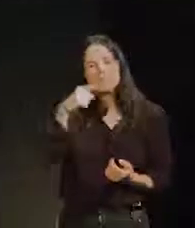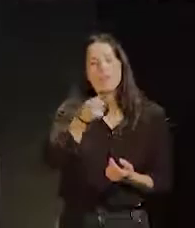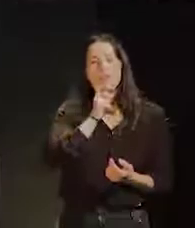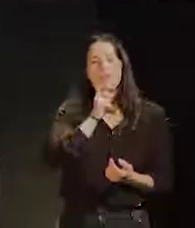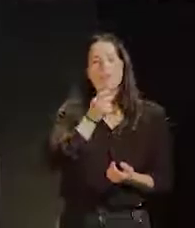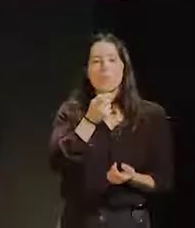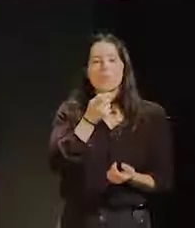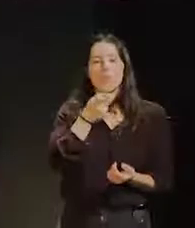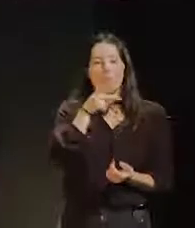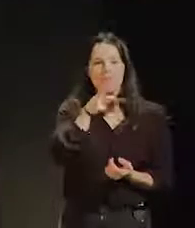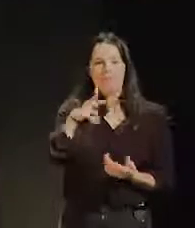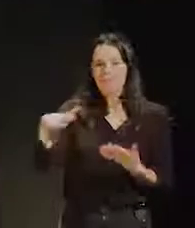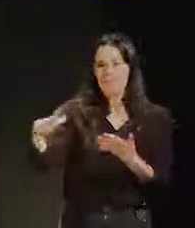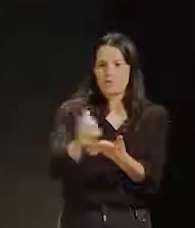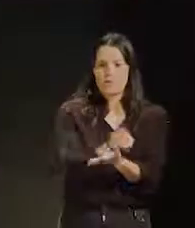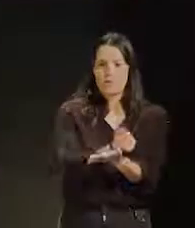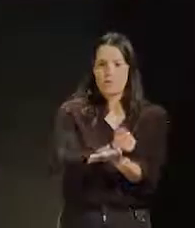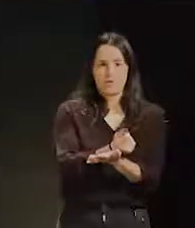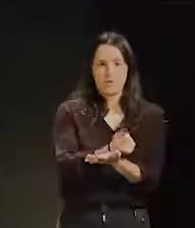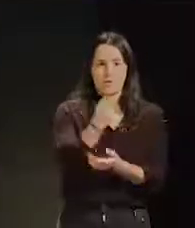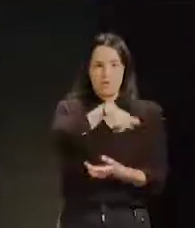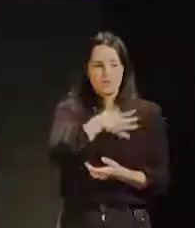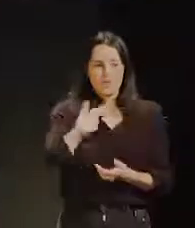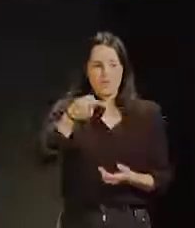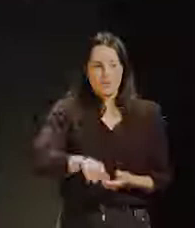los que estamos aquí, claro, de dedicarnos a aquello,